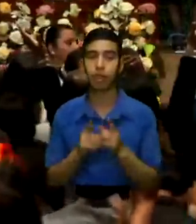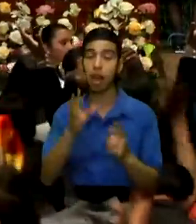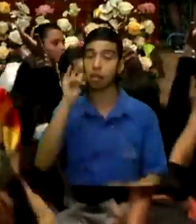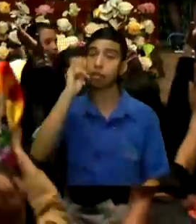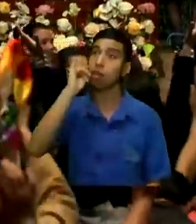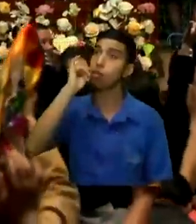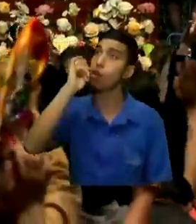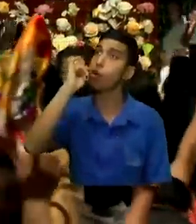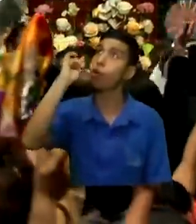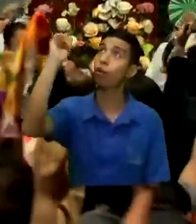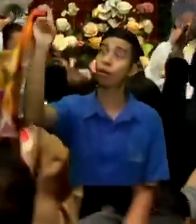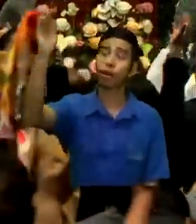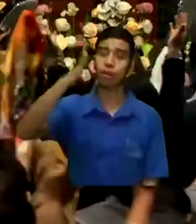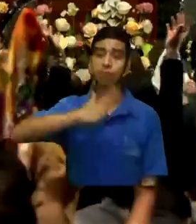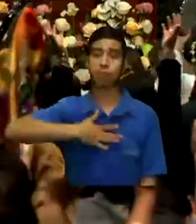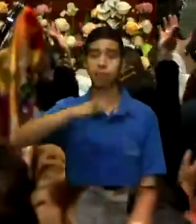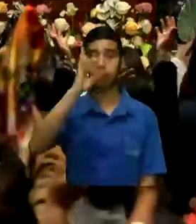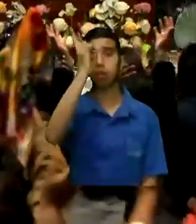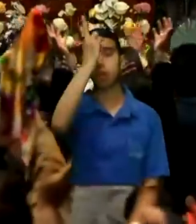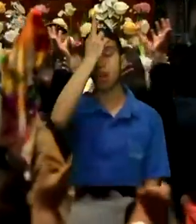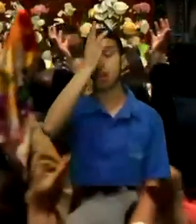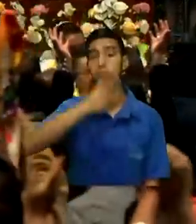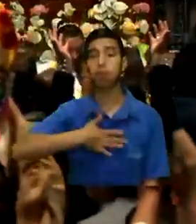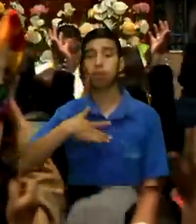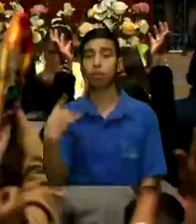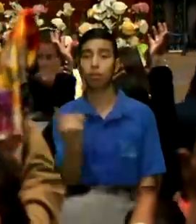El Señor es mi rey.